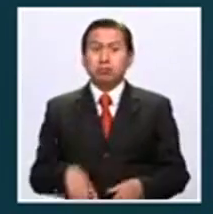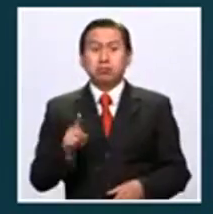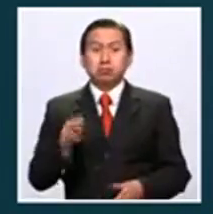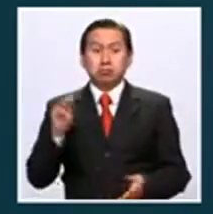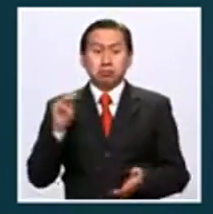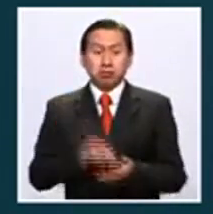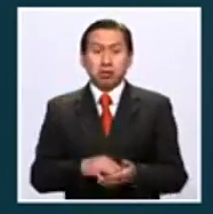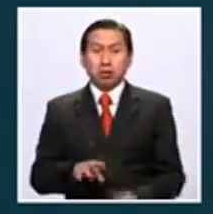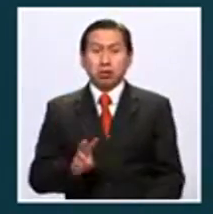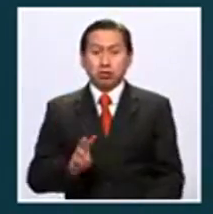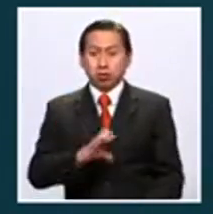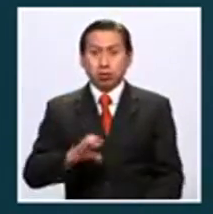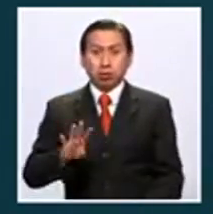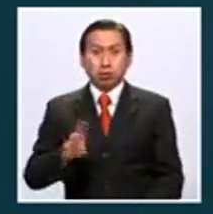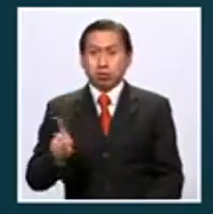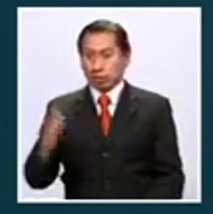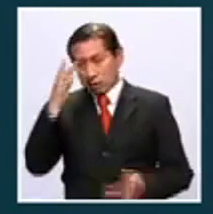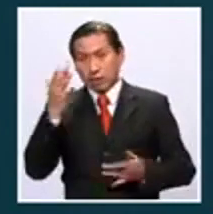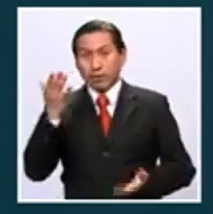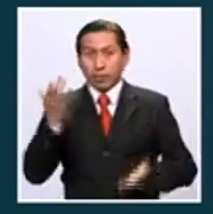1.241 sospechosos,